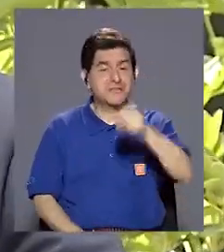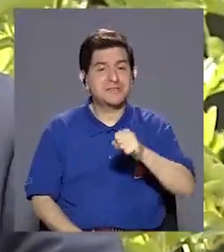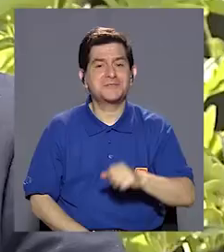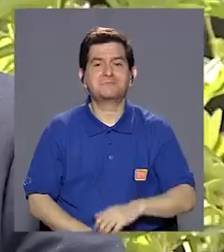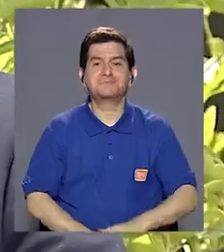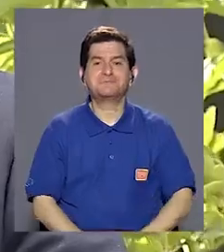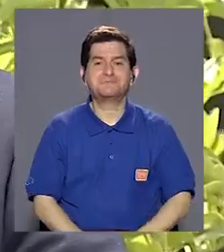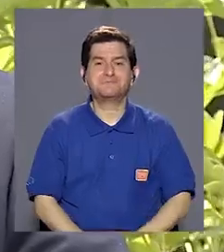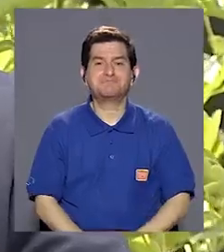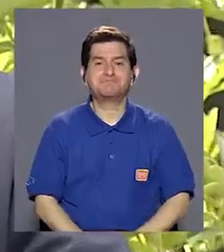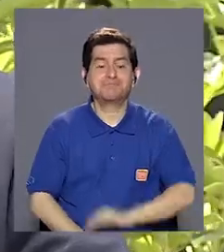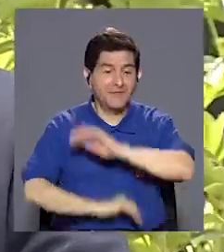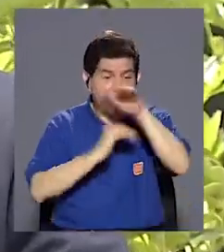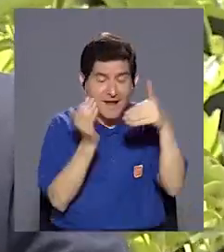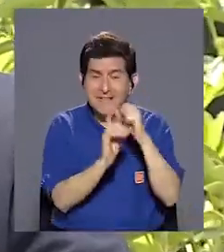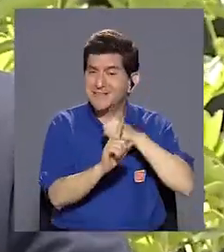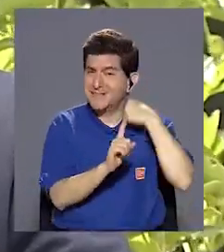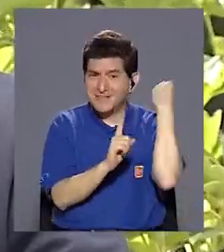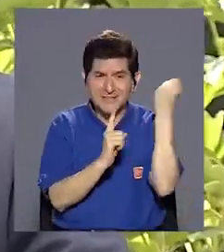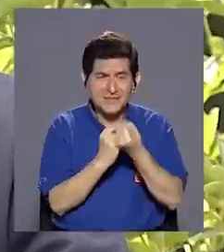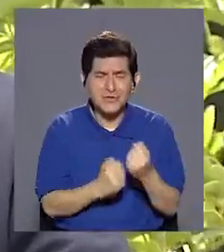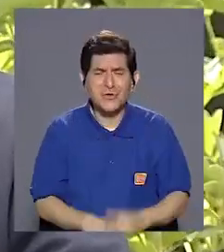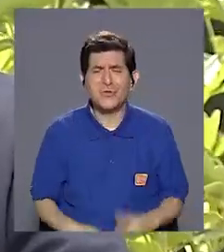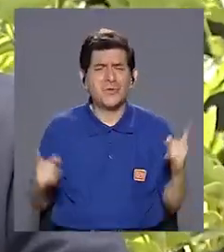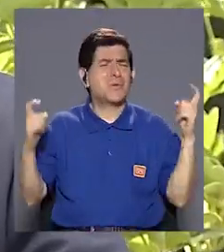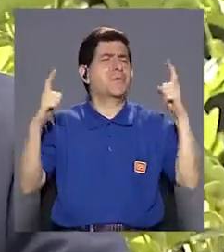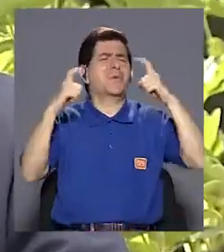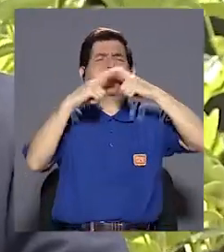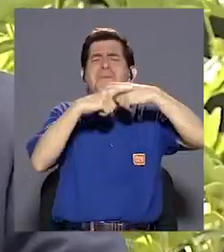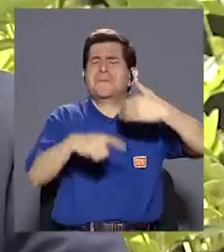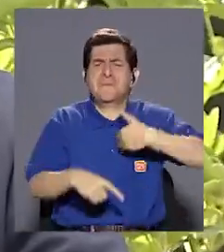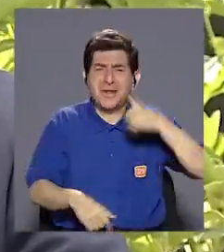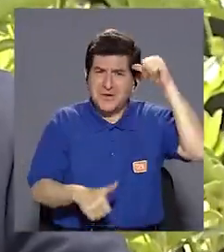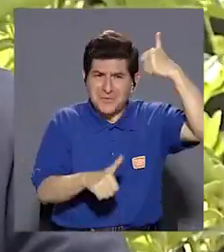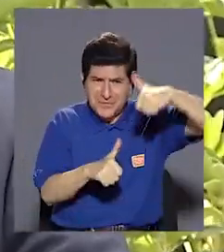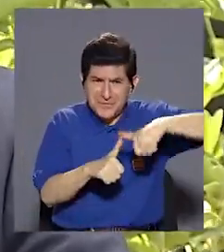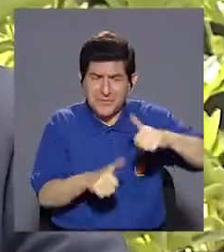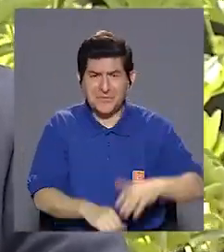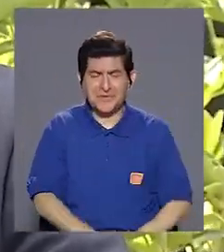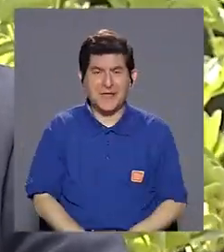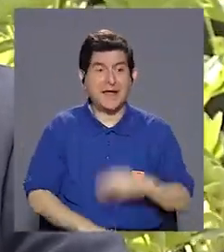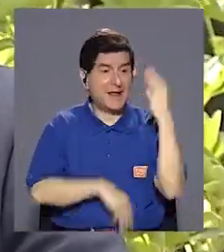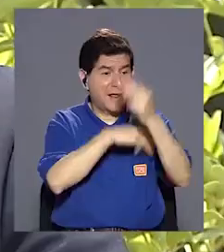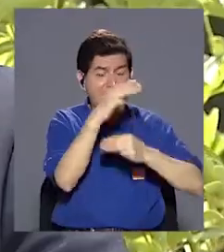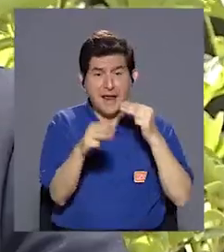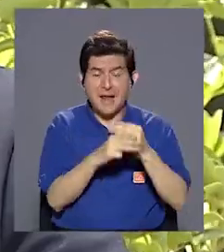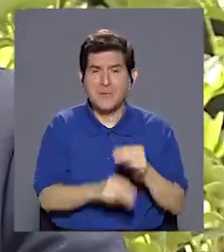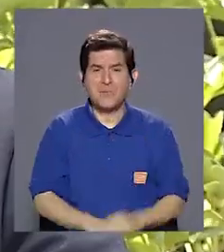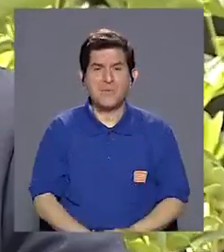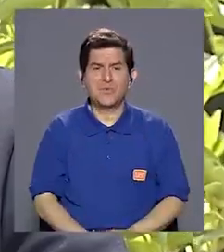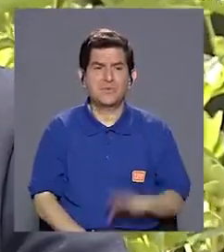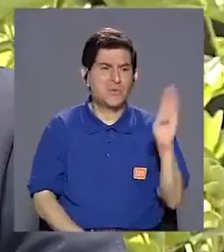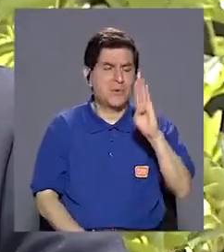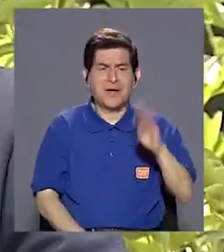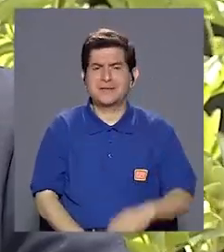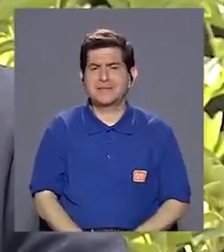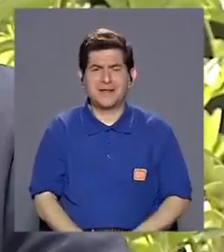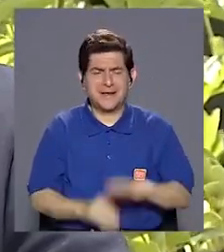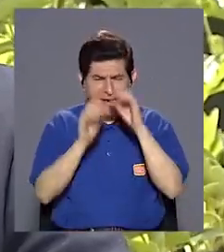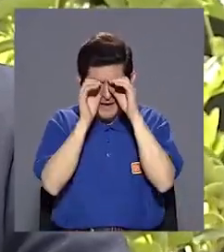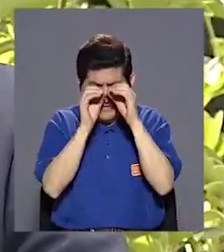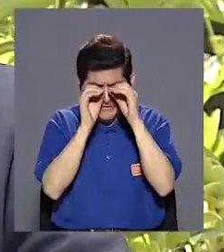infecté a usted. Entonces, en todo este asunto, en esta complejidad que tenemos, porque recordemos que el mundo, las bacterias y los